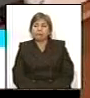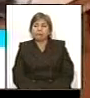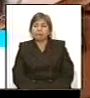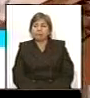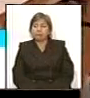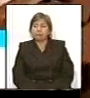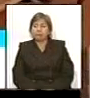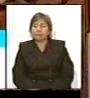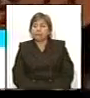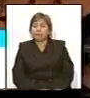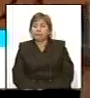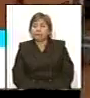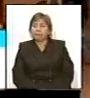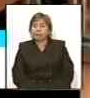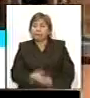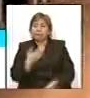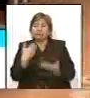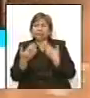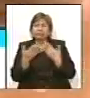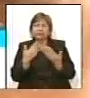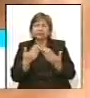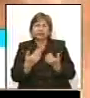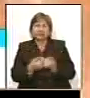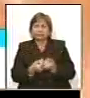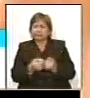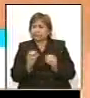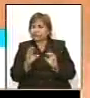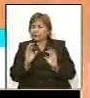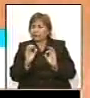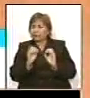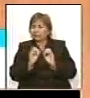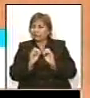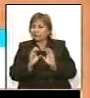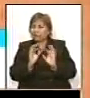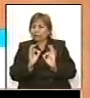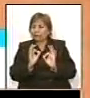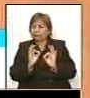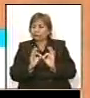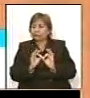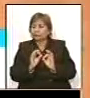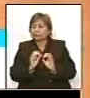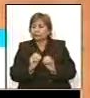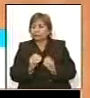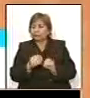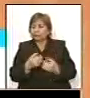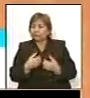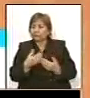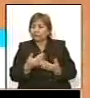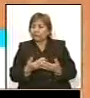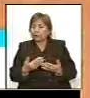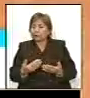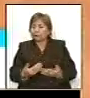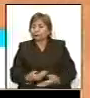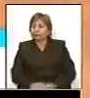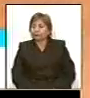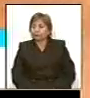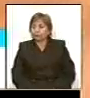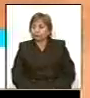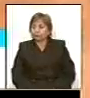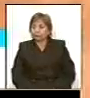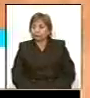No, sí, solamente un comentario. Yo creo que está bastante claro, pero el tema efectivamente, nuevamente, el tema de recursos y